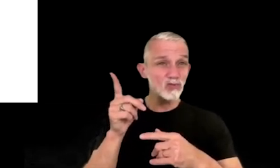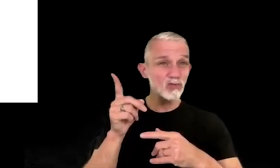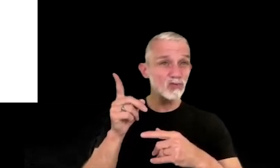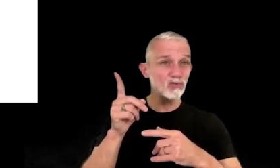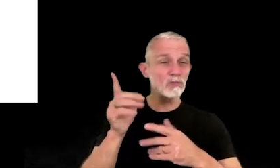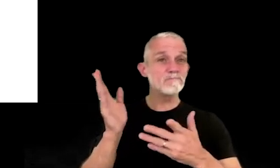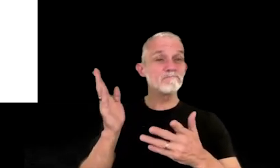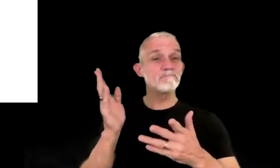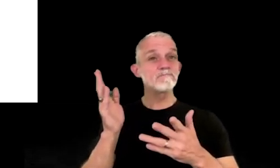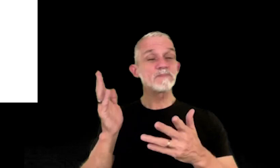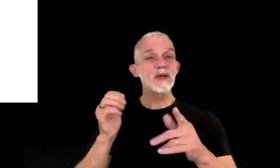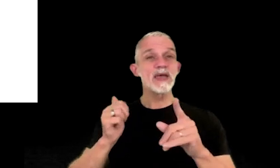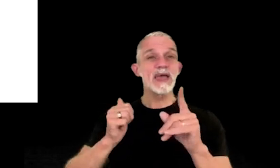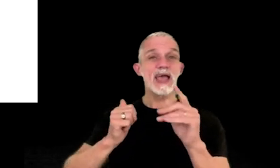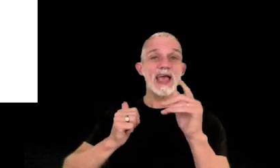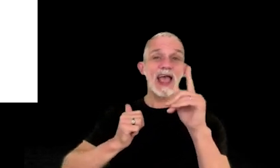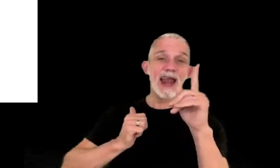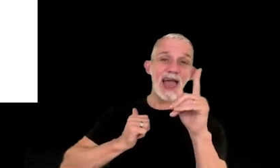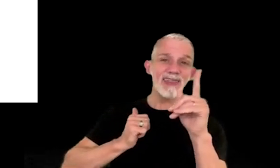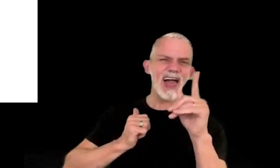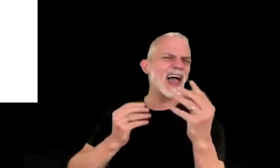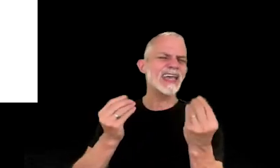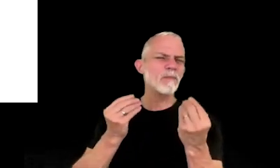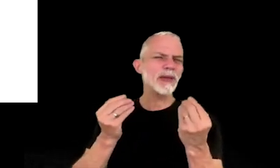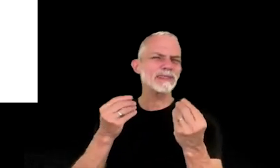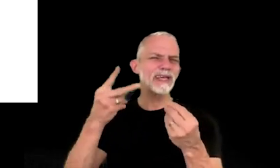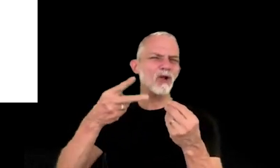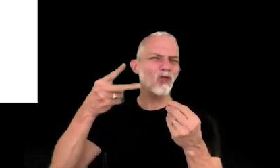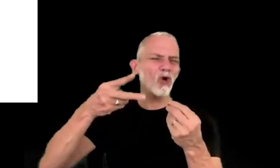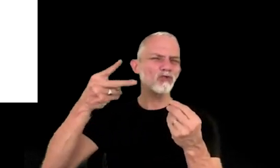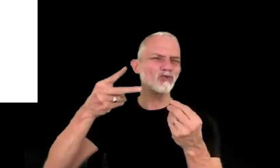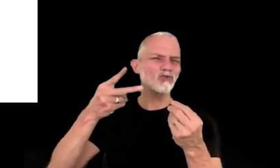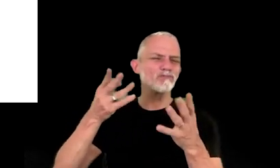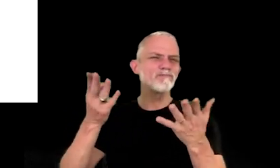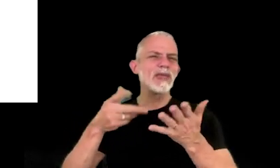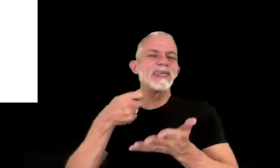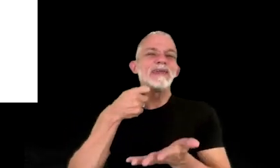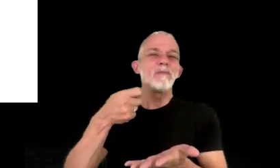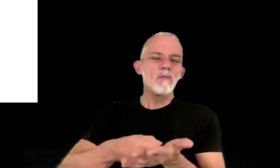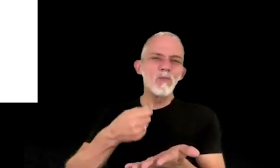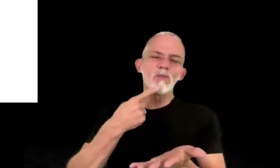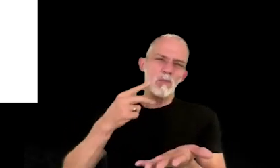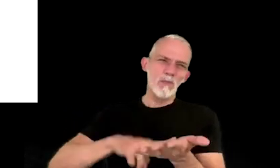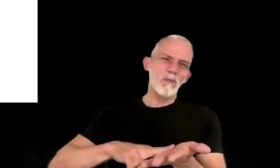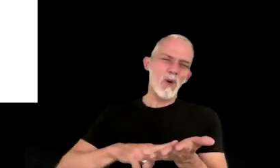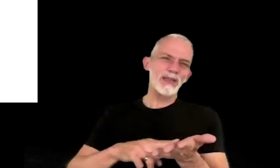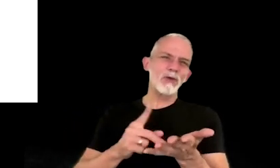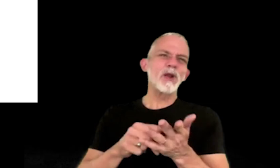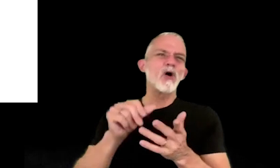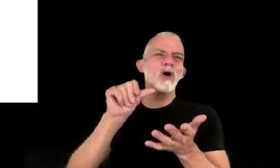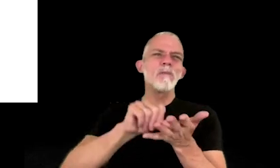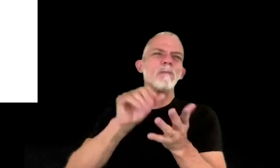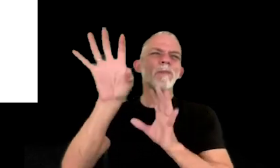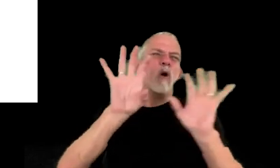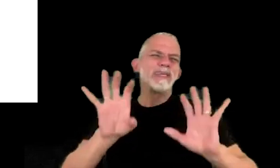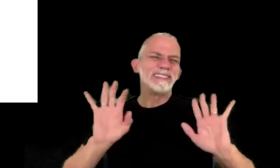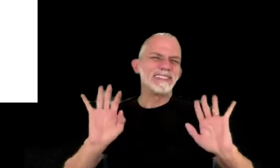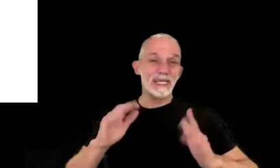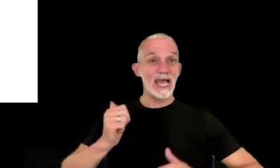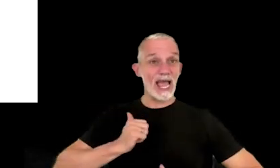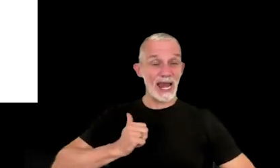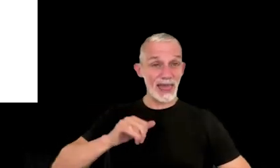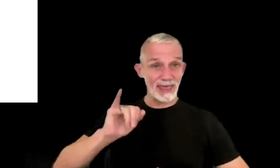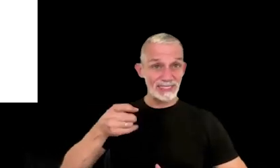y Canadá, lo que se da básicamente es un impuesto al carbón, pero solo a nivel local. Canadá aplica a